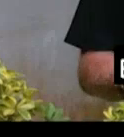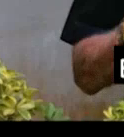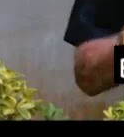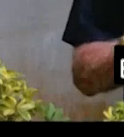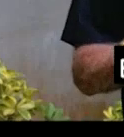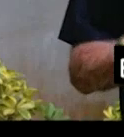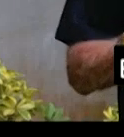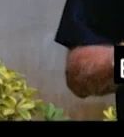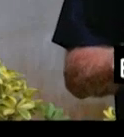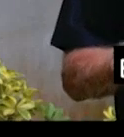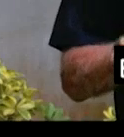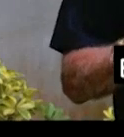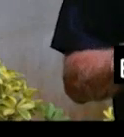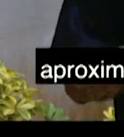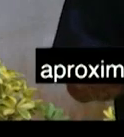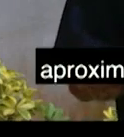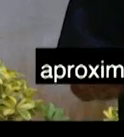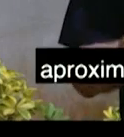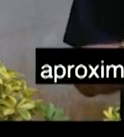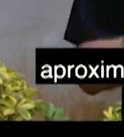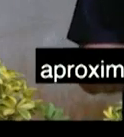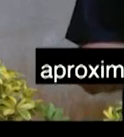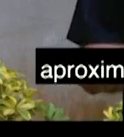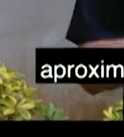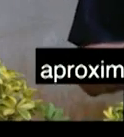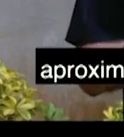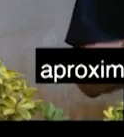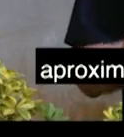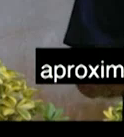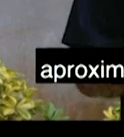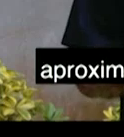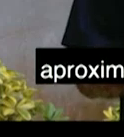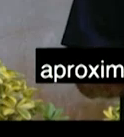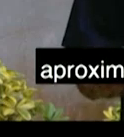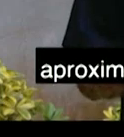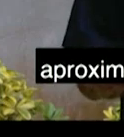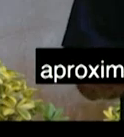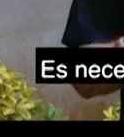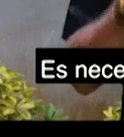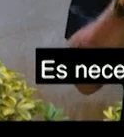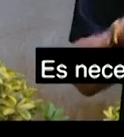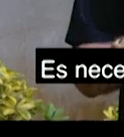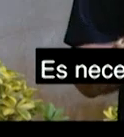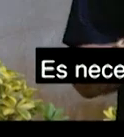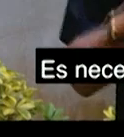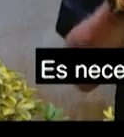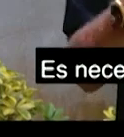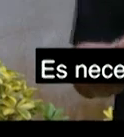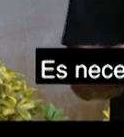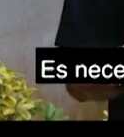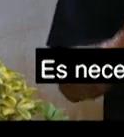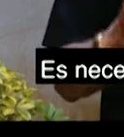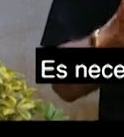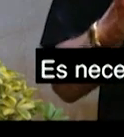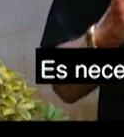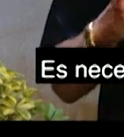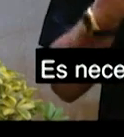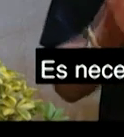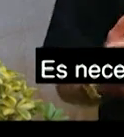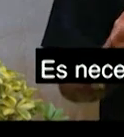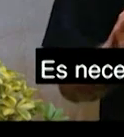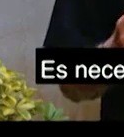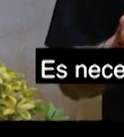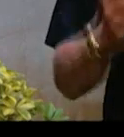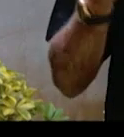En la pandemia se han perdido aproximadamente 500.000 plazas formales de trabajo. Es necesario insertar en el sector productivo